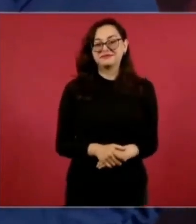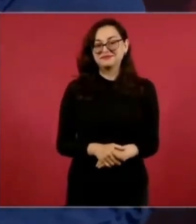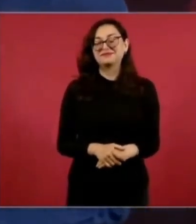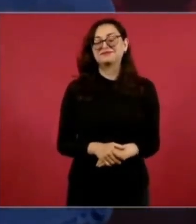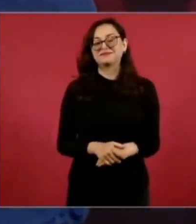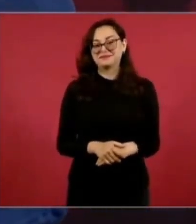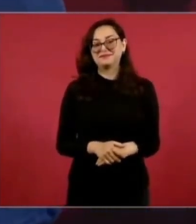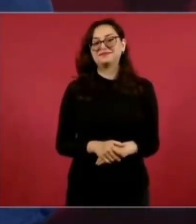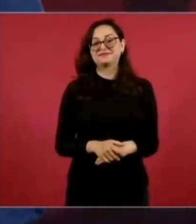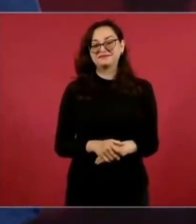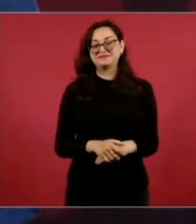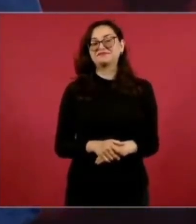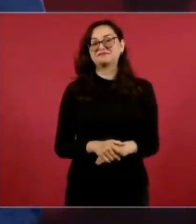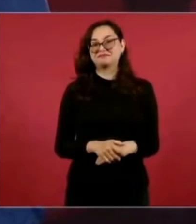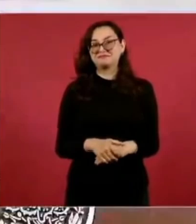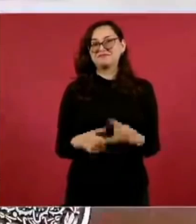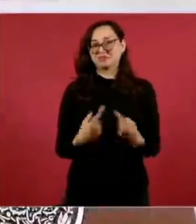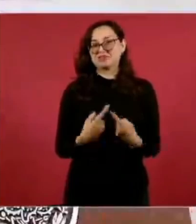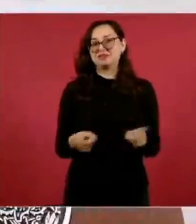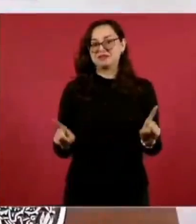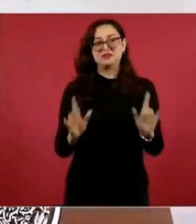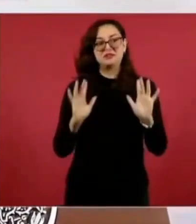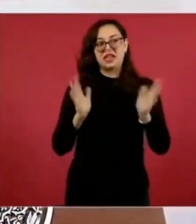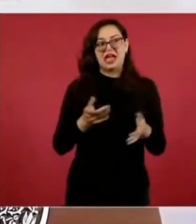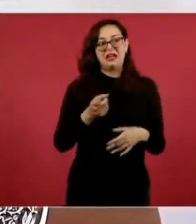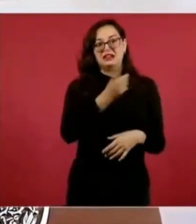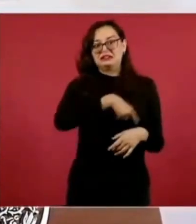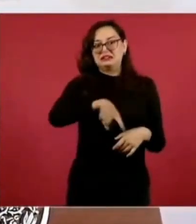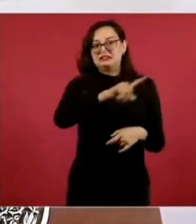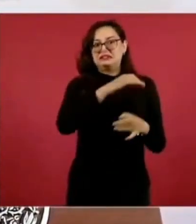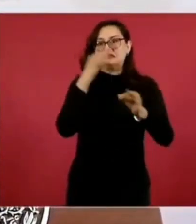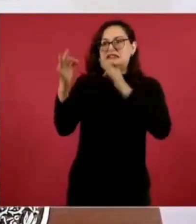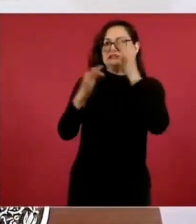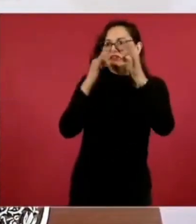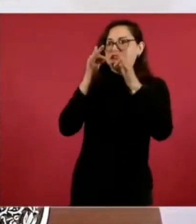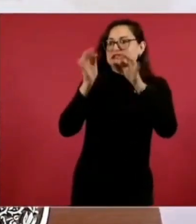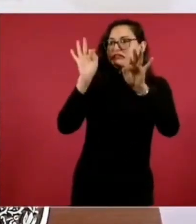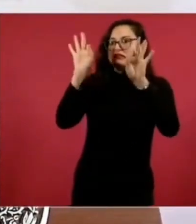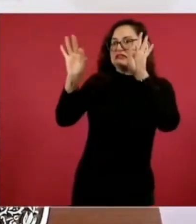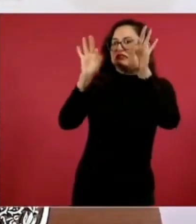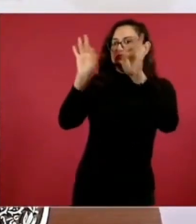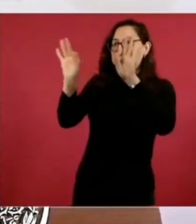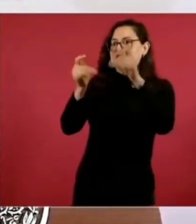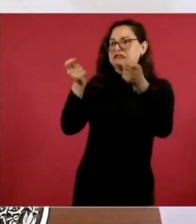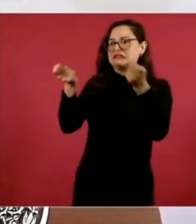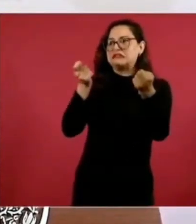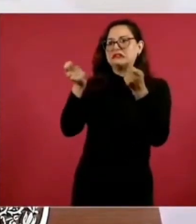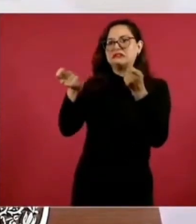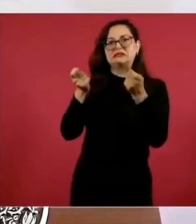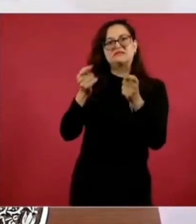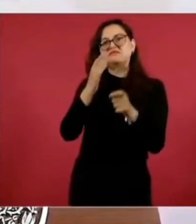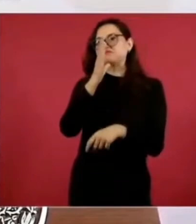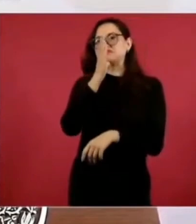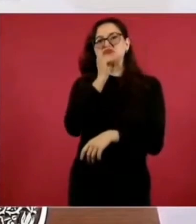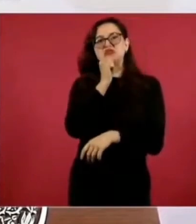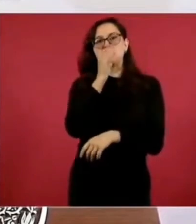este no pudo no pudo un gran triunfo yo creo que nunca había pasado